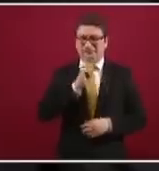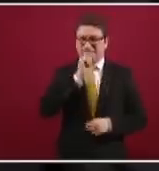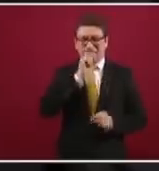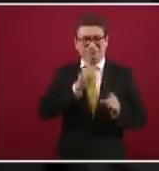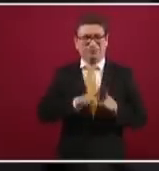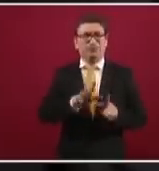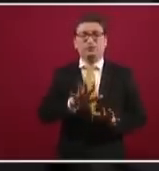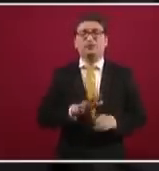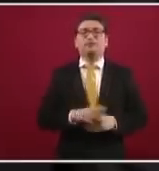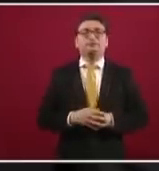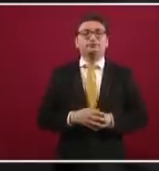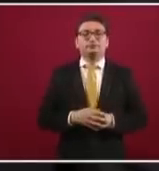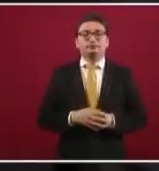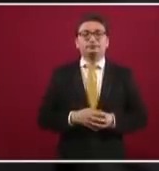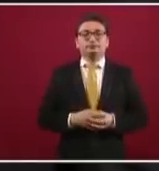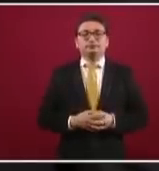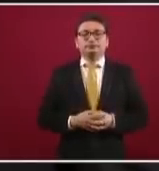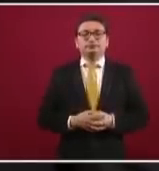Allá, por ejemplo,